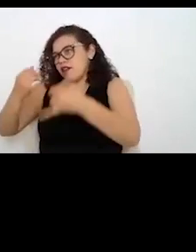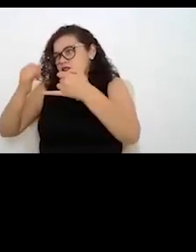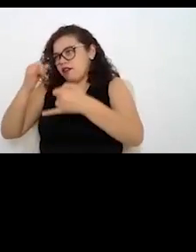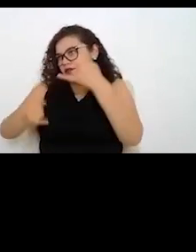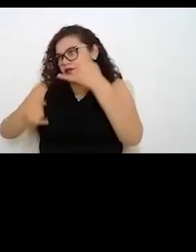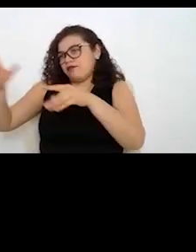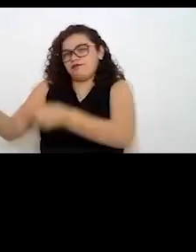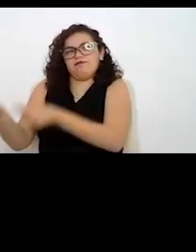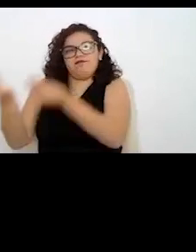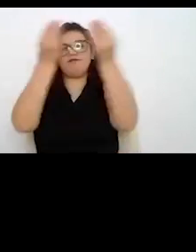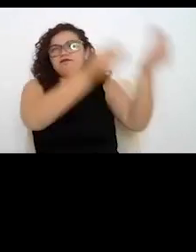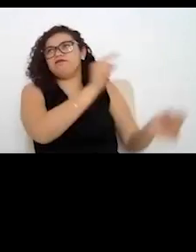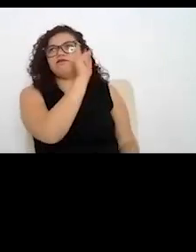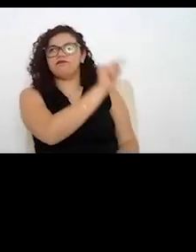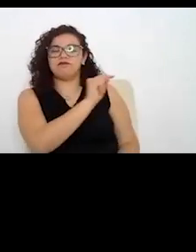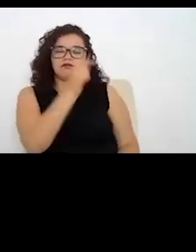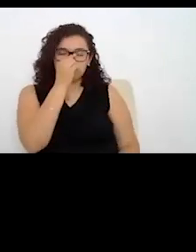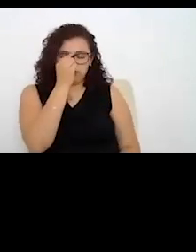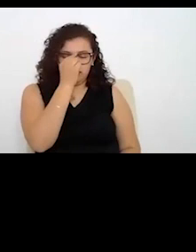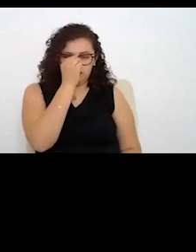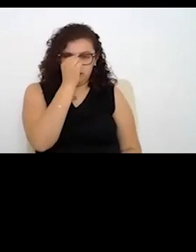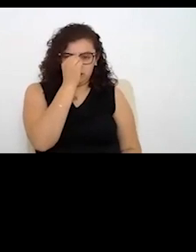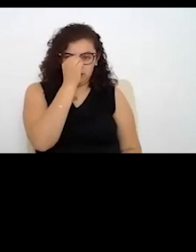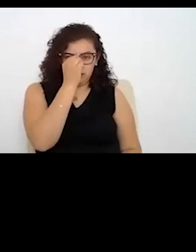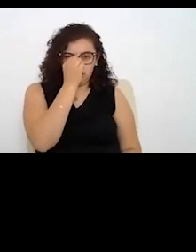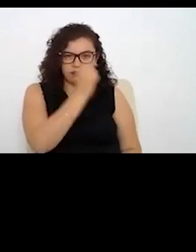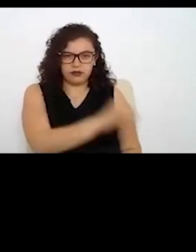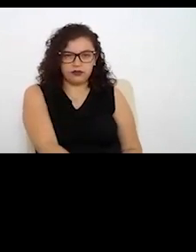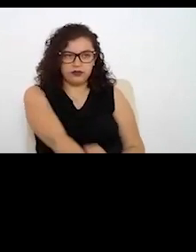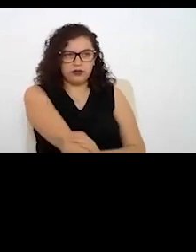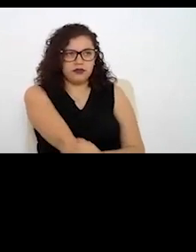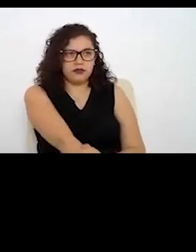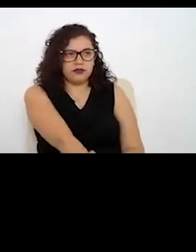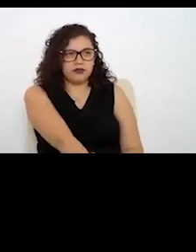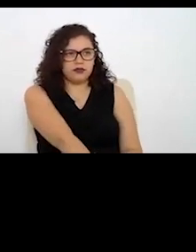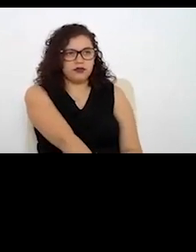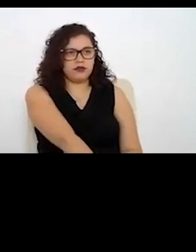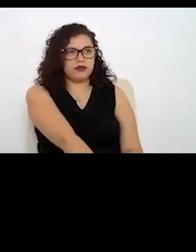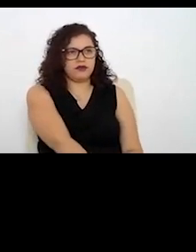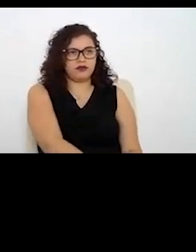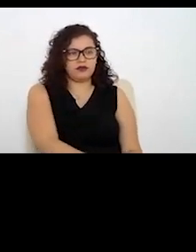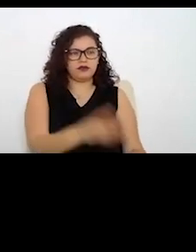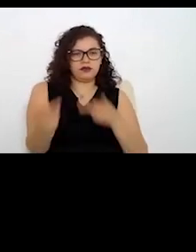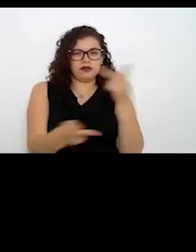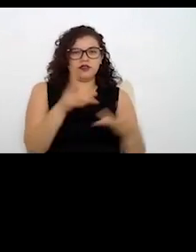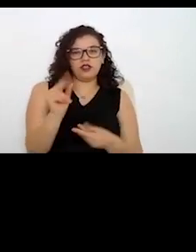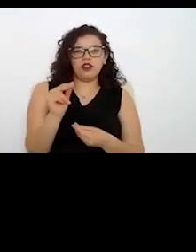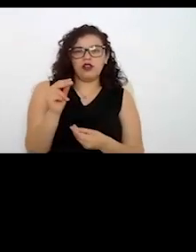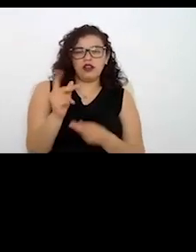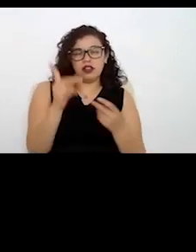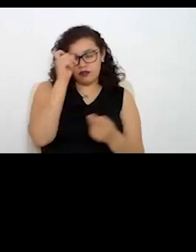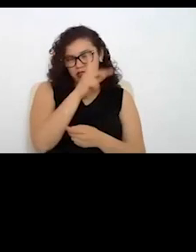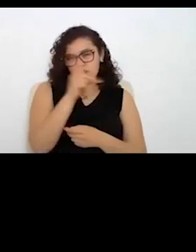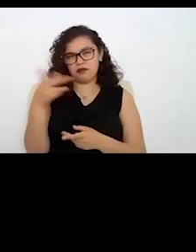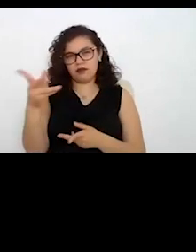se lo hagas de su conocimiento. Entonces, esa pregunta si bien no es complicada, involucra muchísimos aspectos del